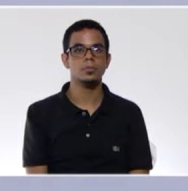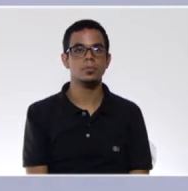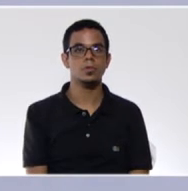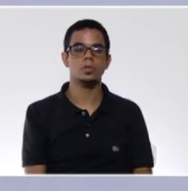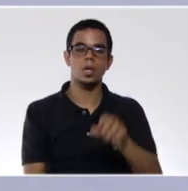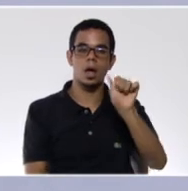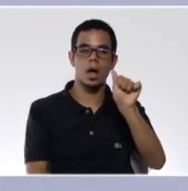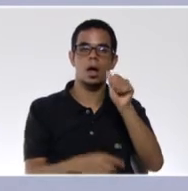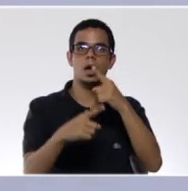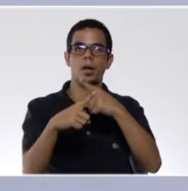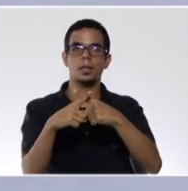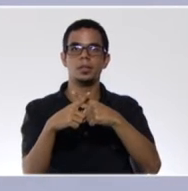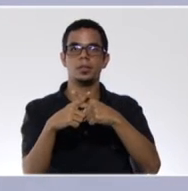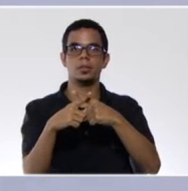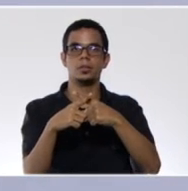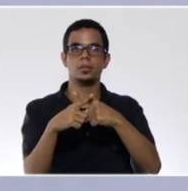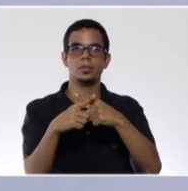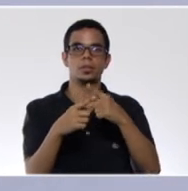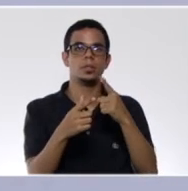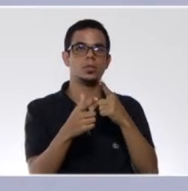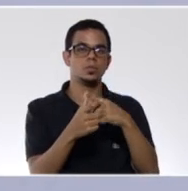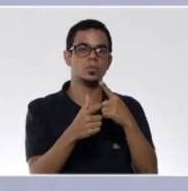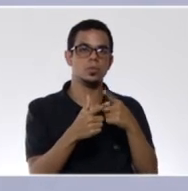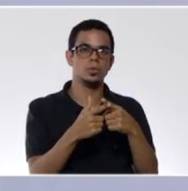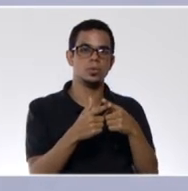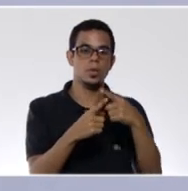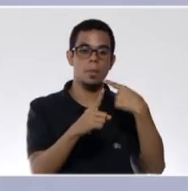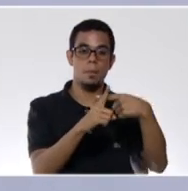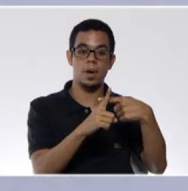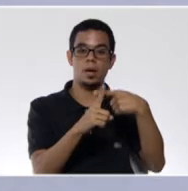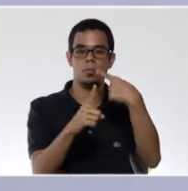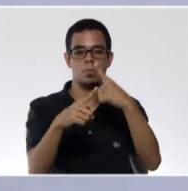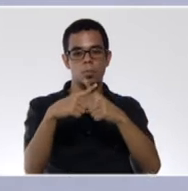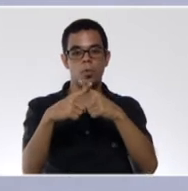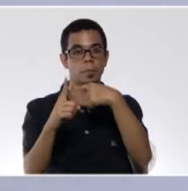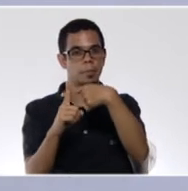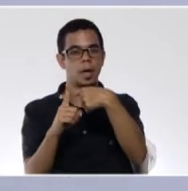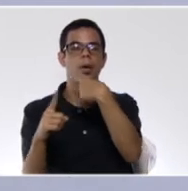Aquí el signo de la x se sobreentiende que es positivo, más por más.